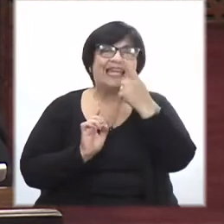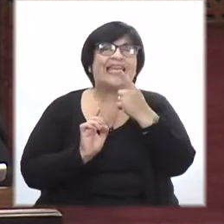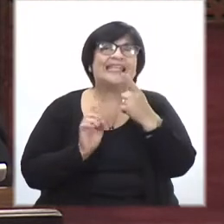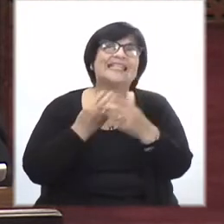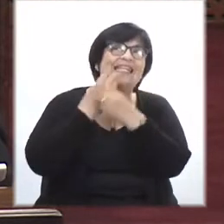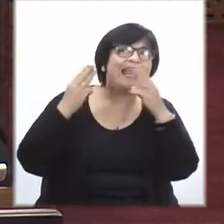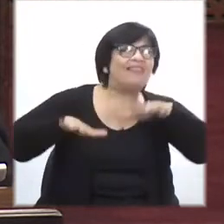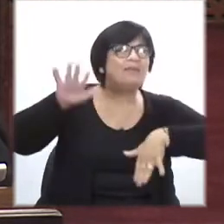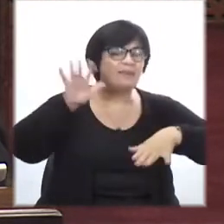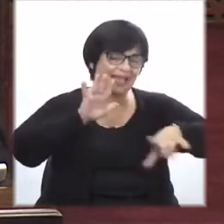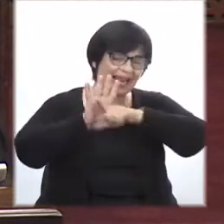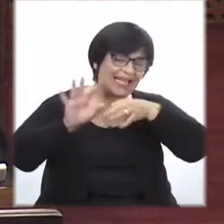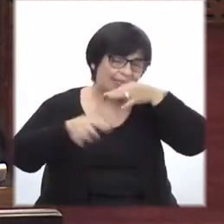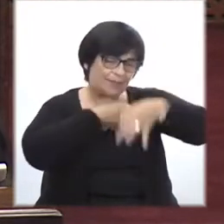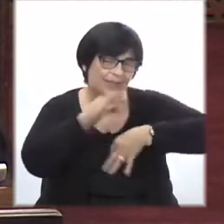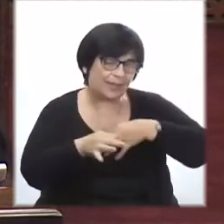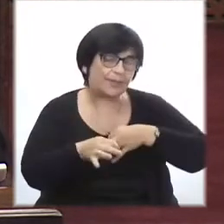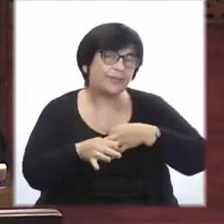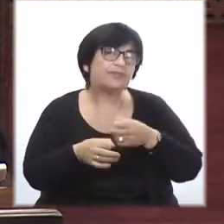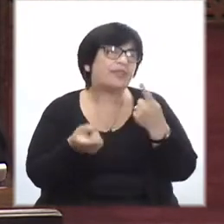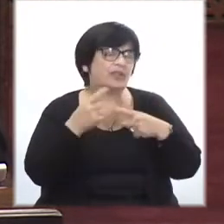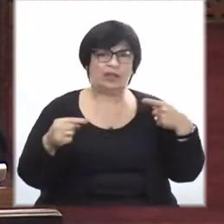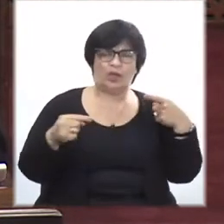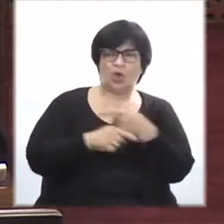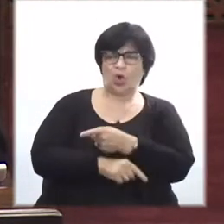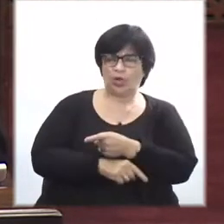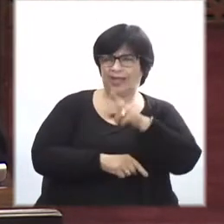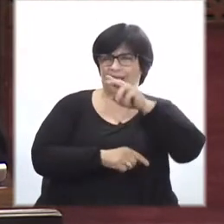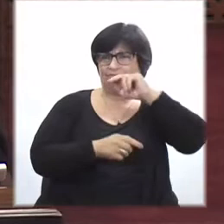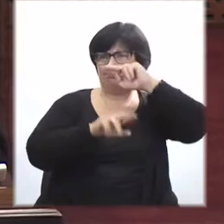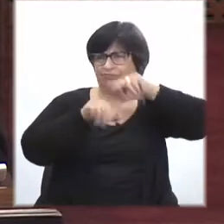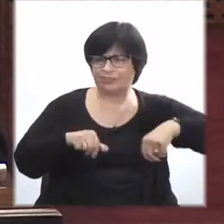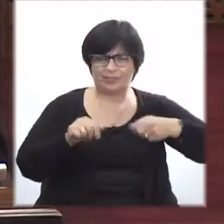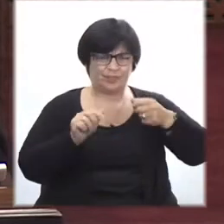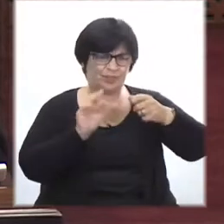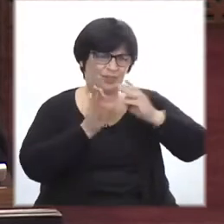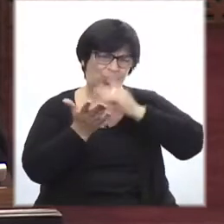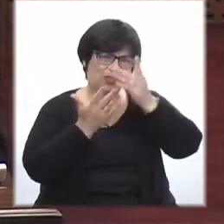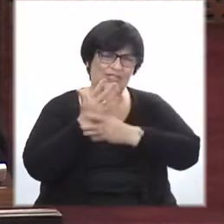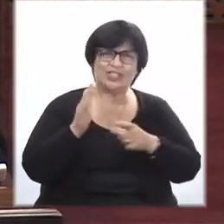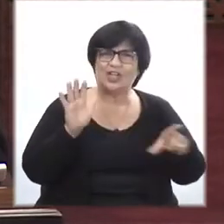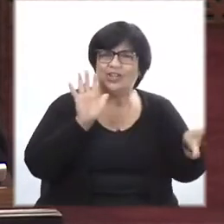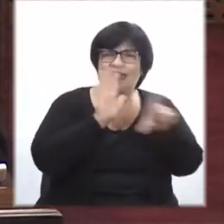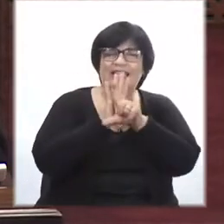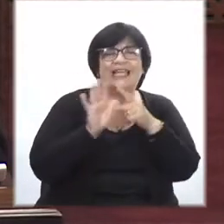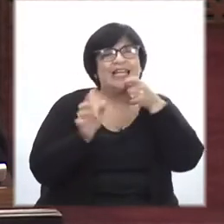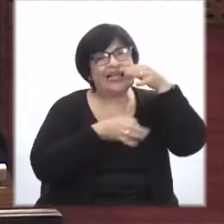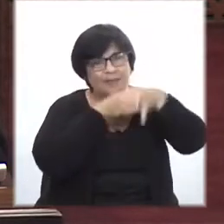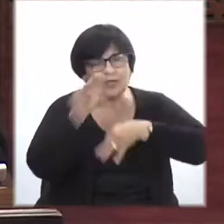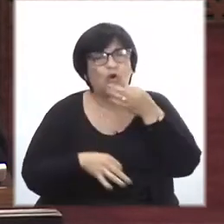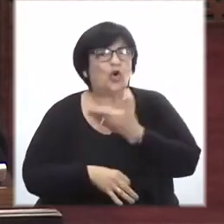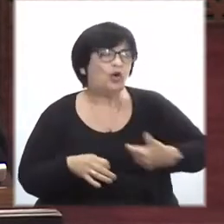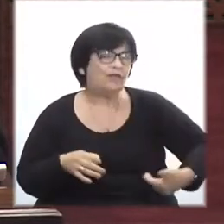En definitiva, contra lo que indica la fundamentación de la observación recaída sobre el proyecto, las disposiciones citadas por el Poder